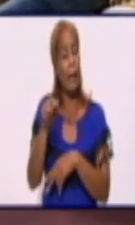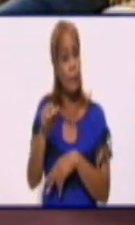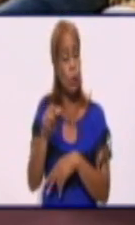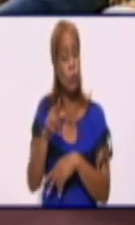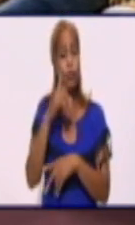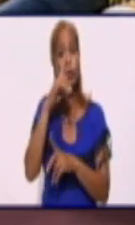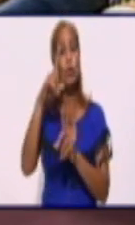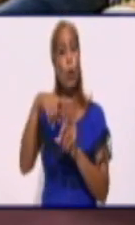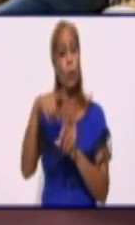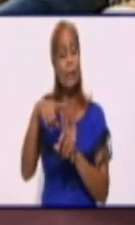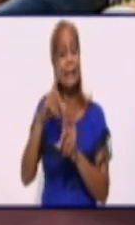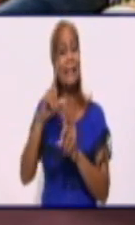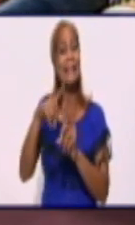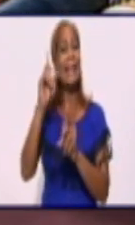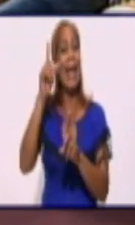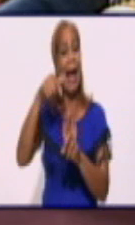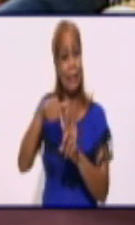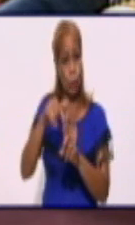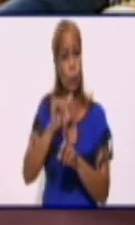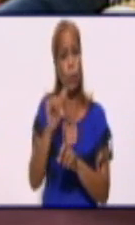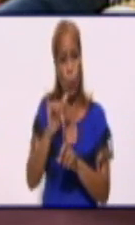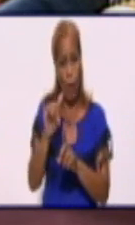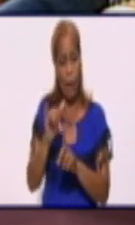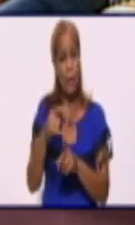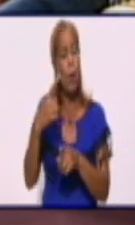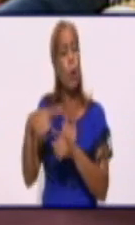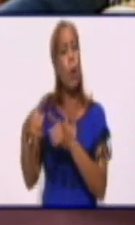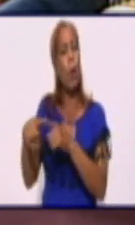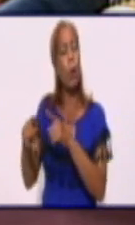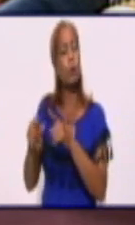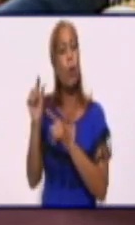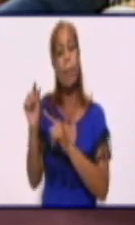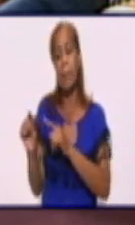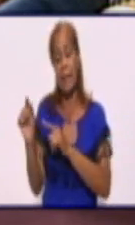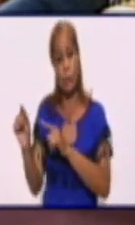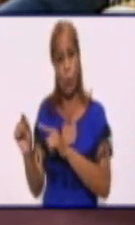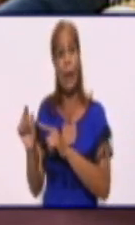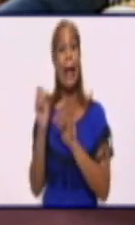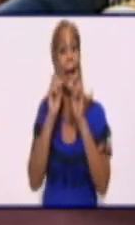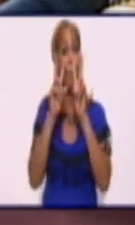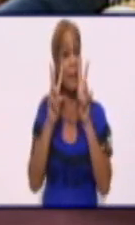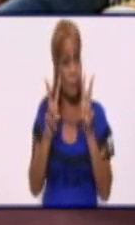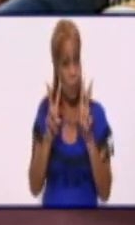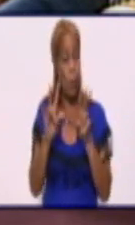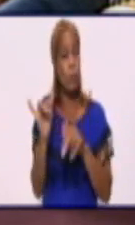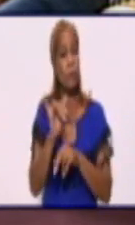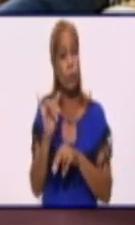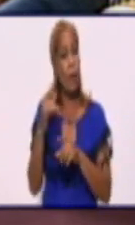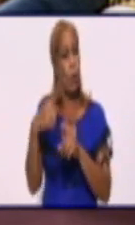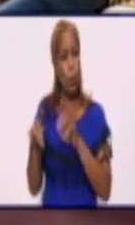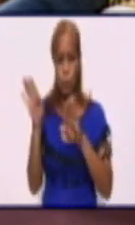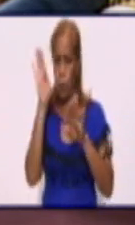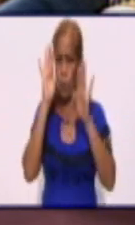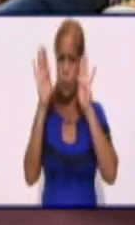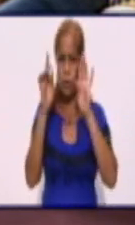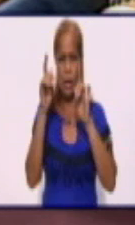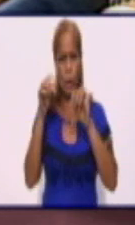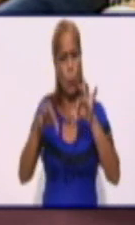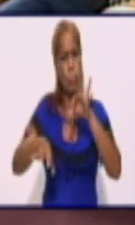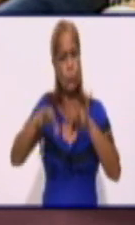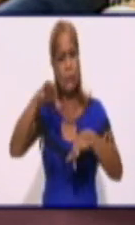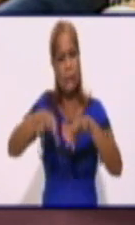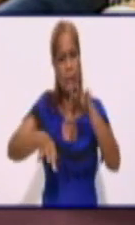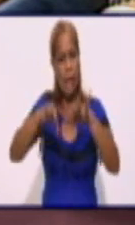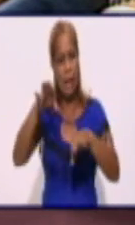salió en el Primavera Teatral conjuntamente con otros personajes en vivo. Y otros títeres también, como María Paparazzi, que en